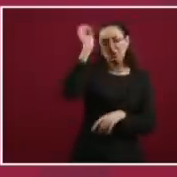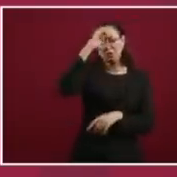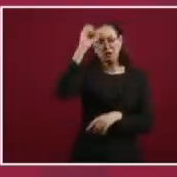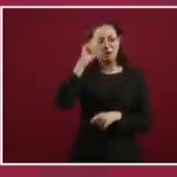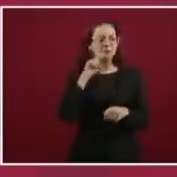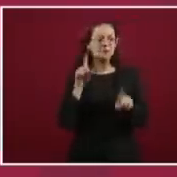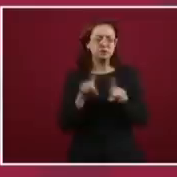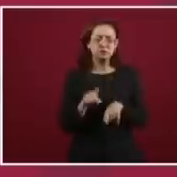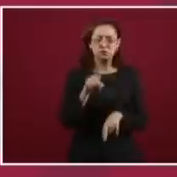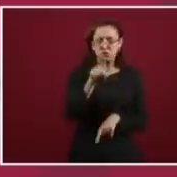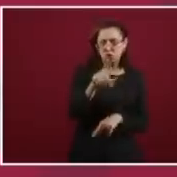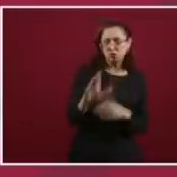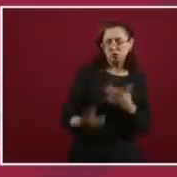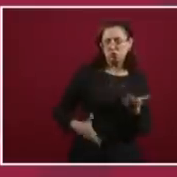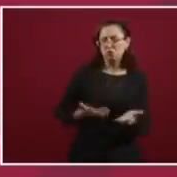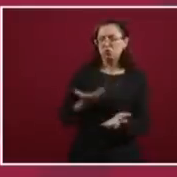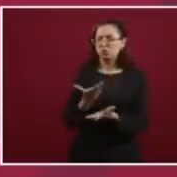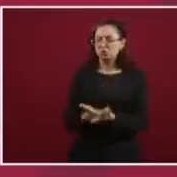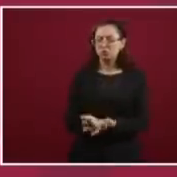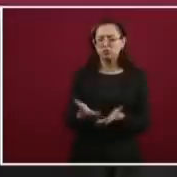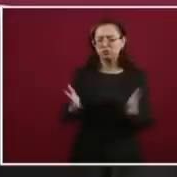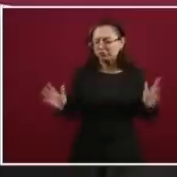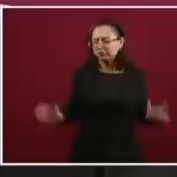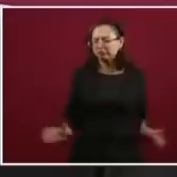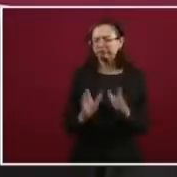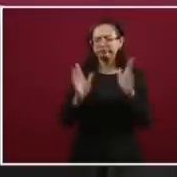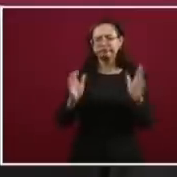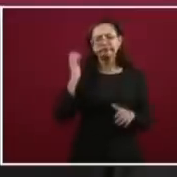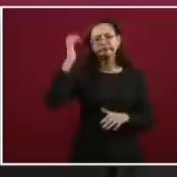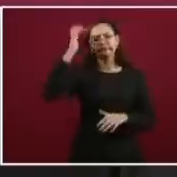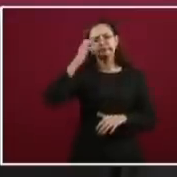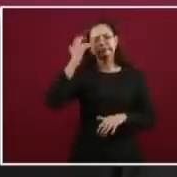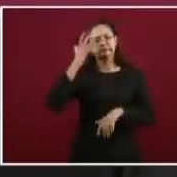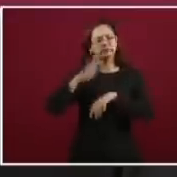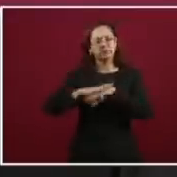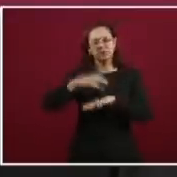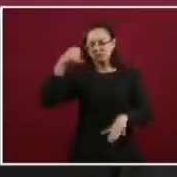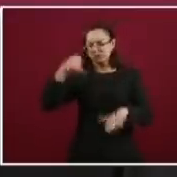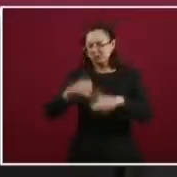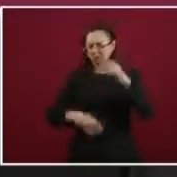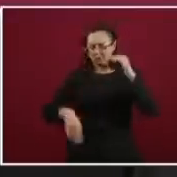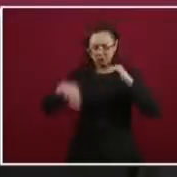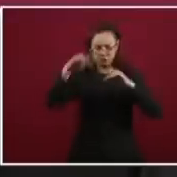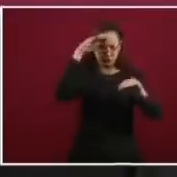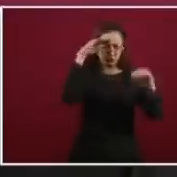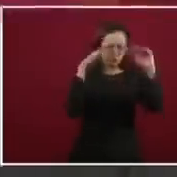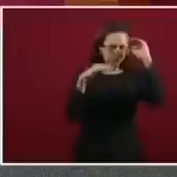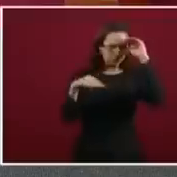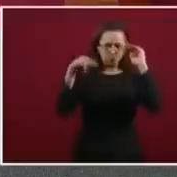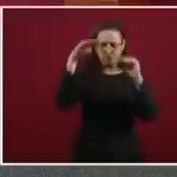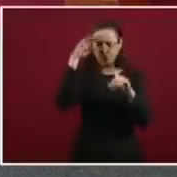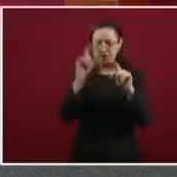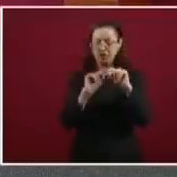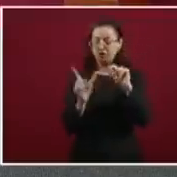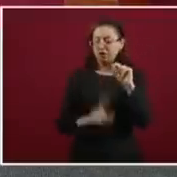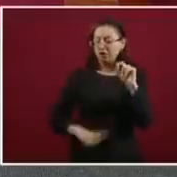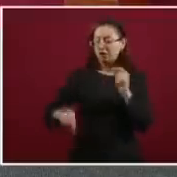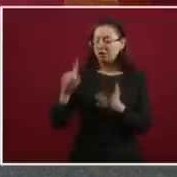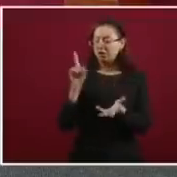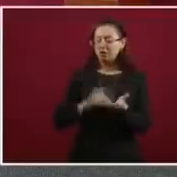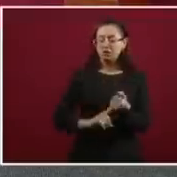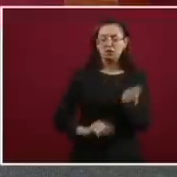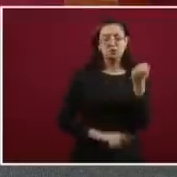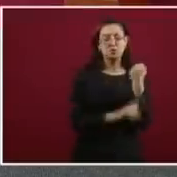promover la reflexión y el análisis de los grandes y graves problemas nacionales